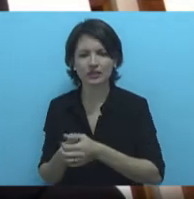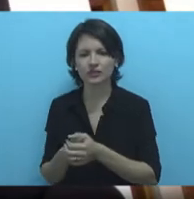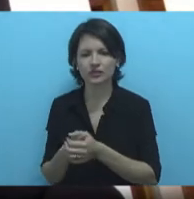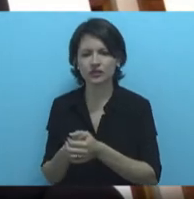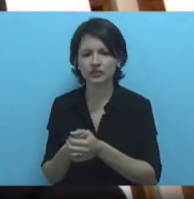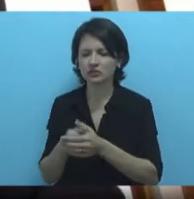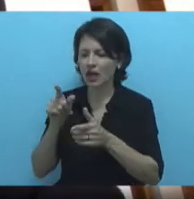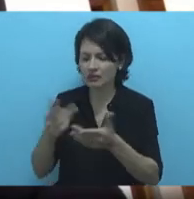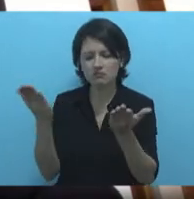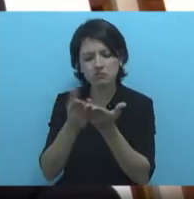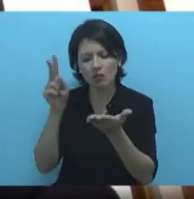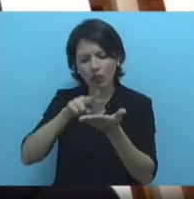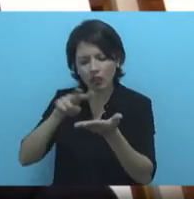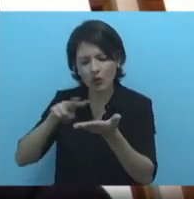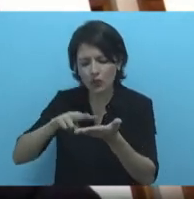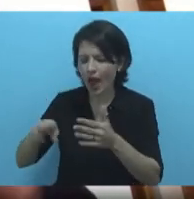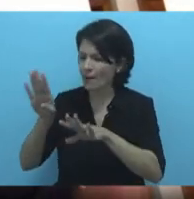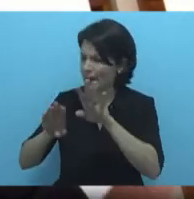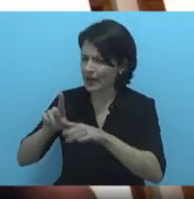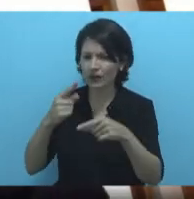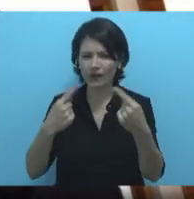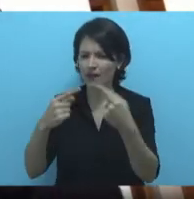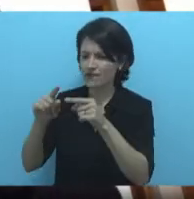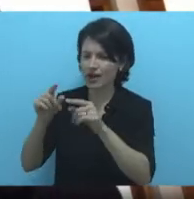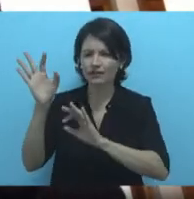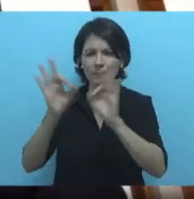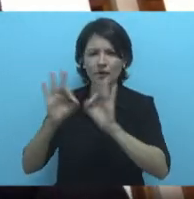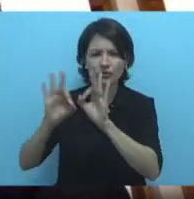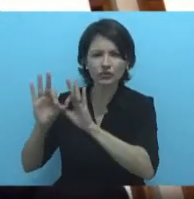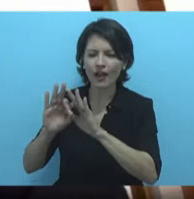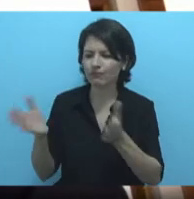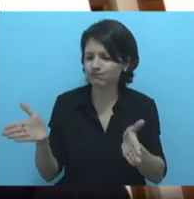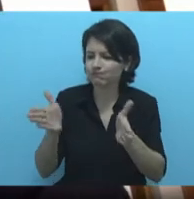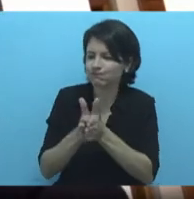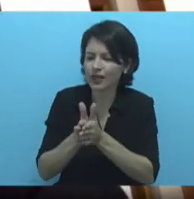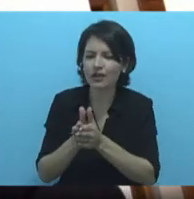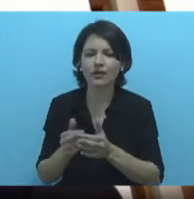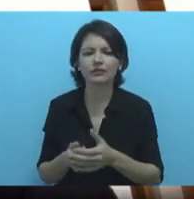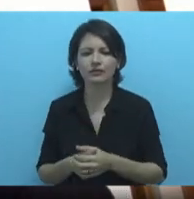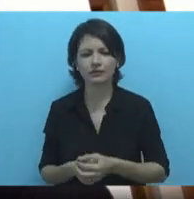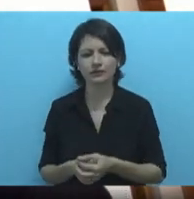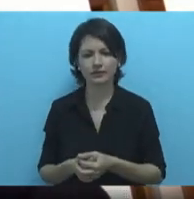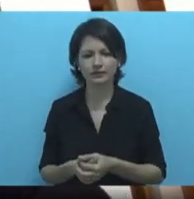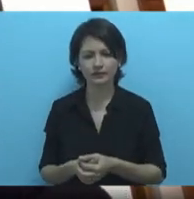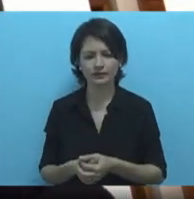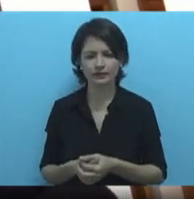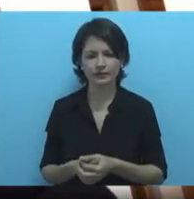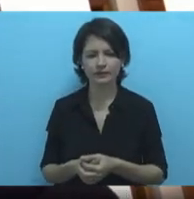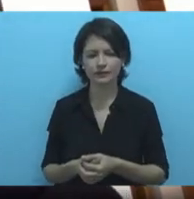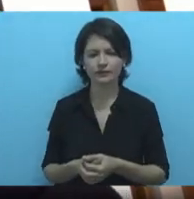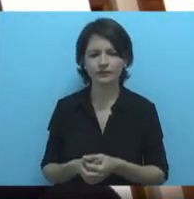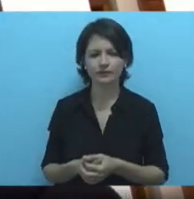estudiaron diversos proyectos que tenían que ver con una problemática parecida y lograron el consenso